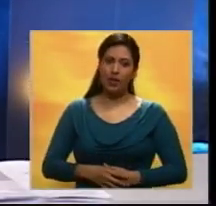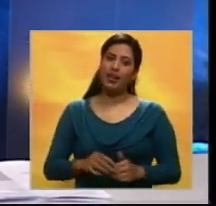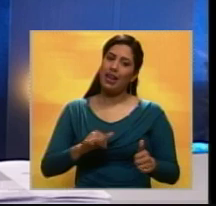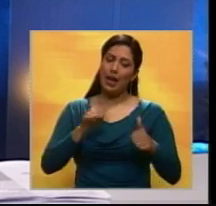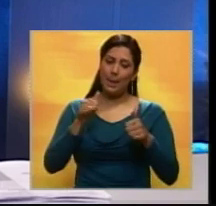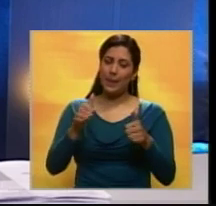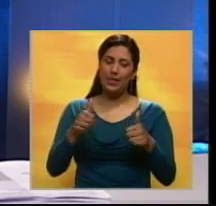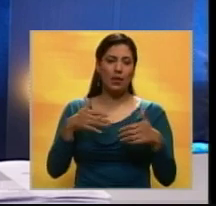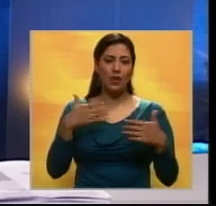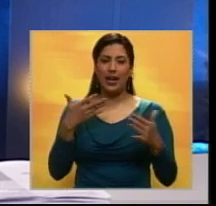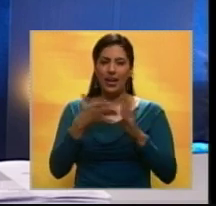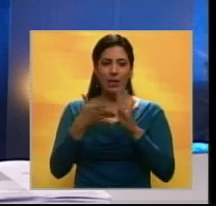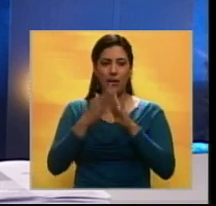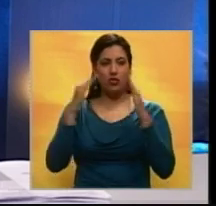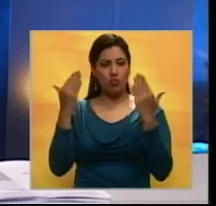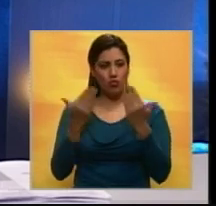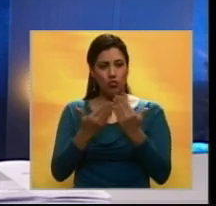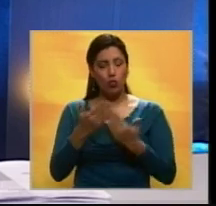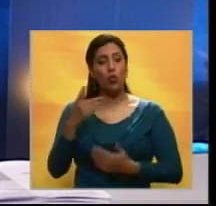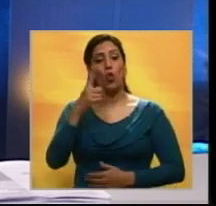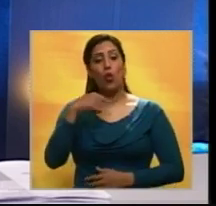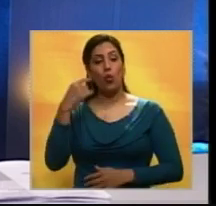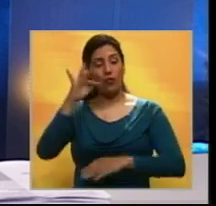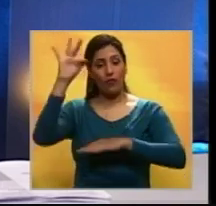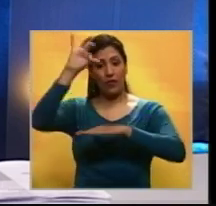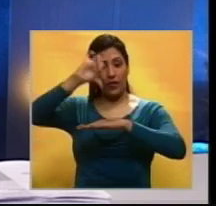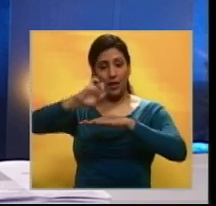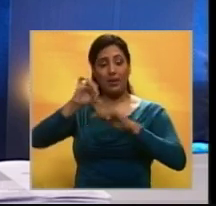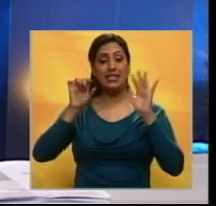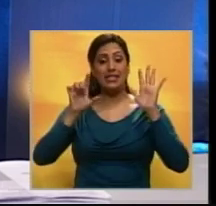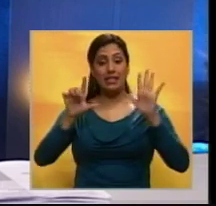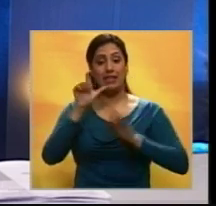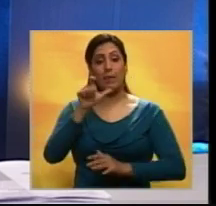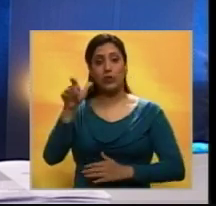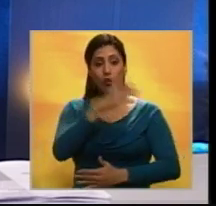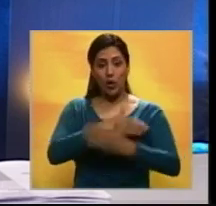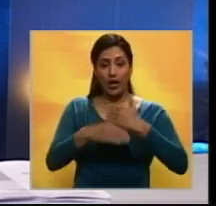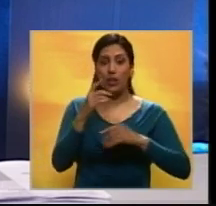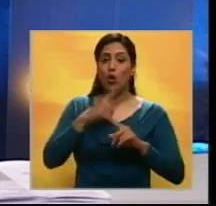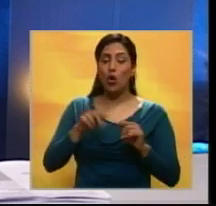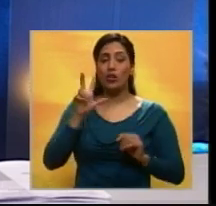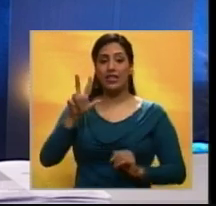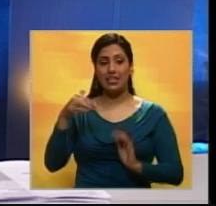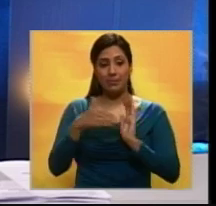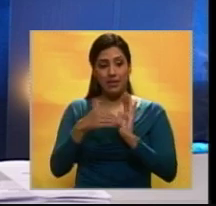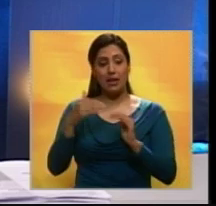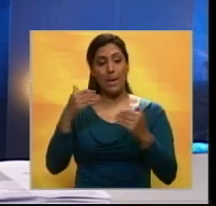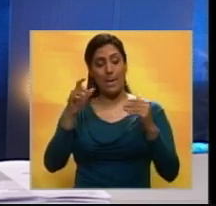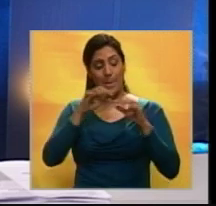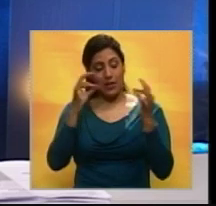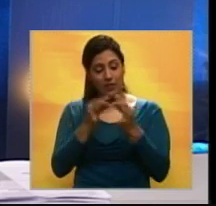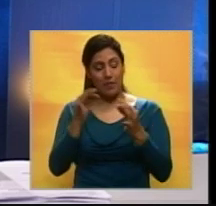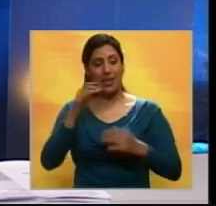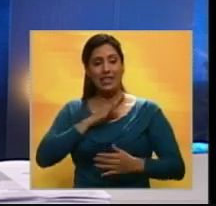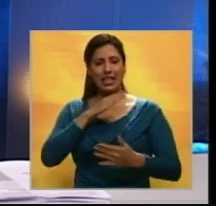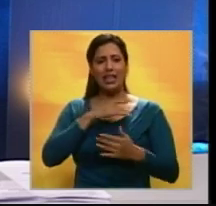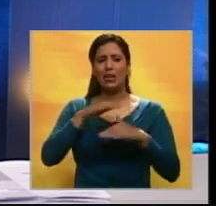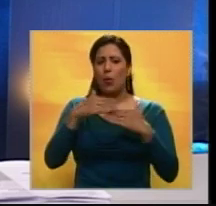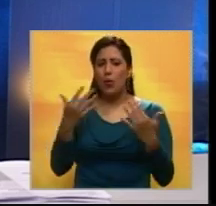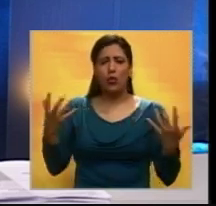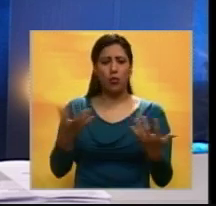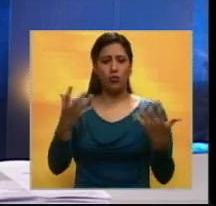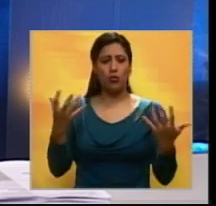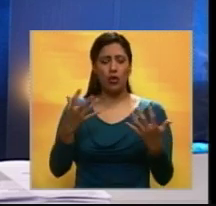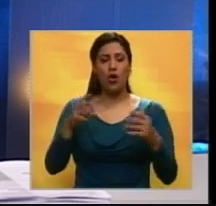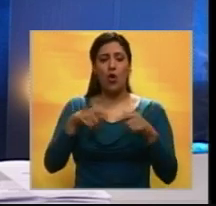Iniciamos nuestro recorrido por lo que pasa en el mundo en Filipinas, donde 7 personas resultaron heridas y más de 3.000 familias están damnificadas tras un incendio